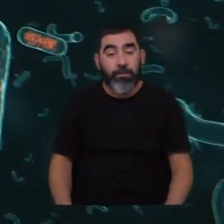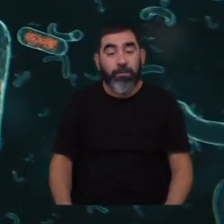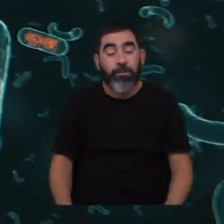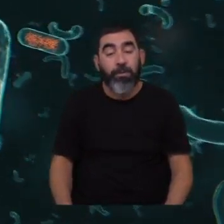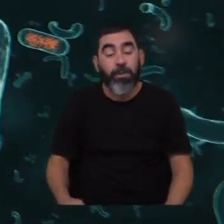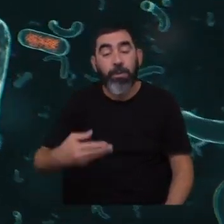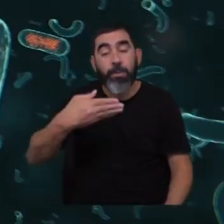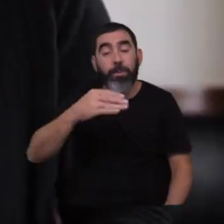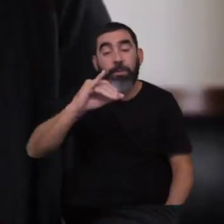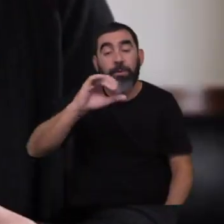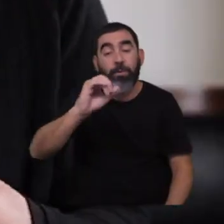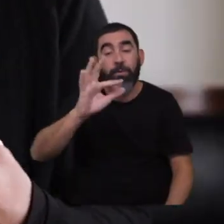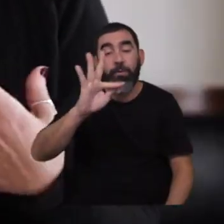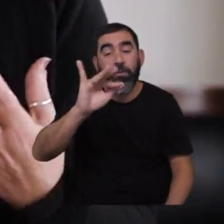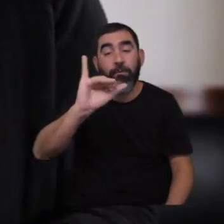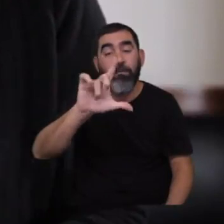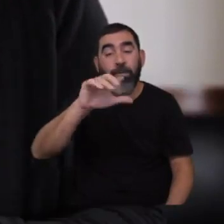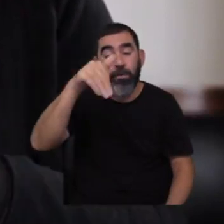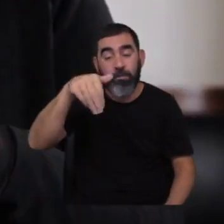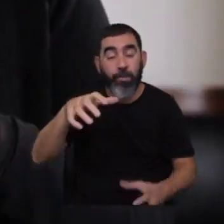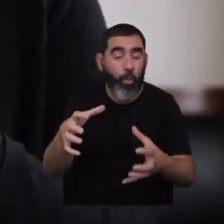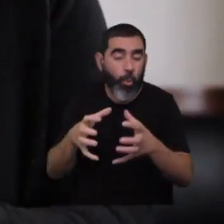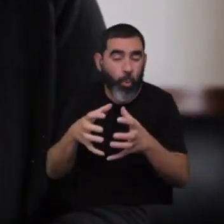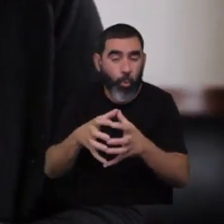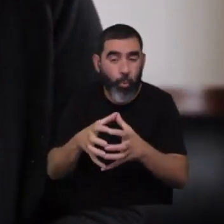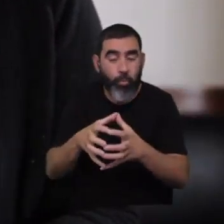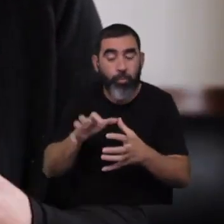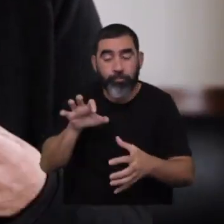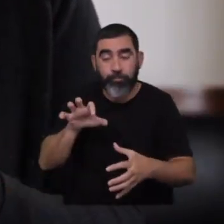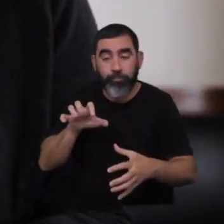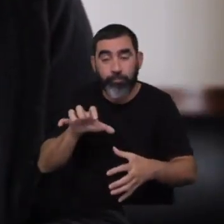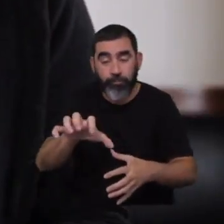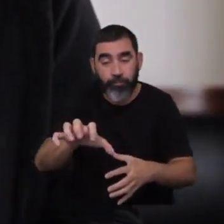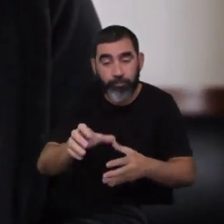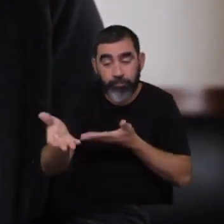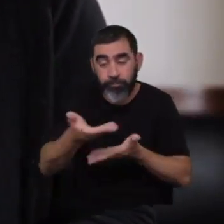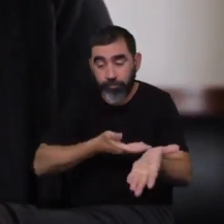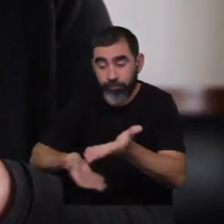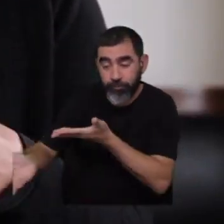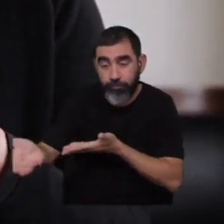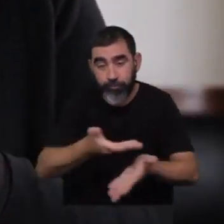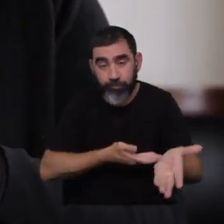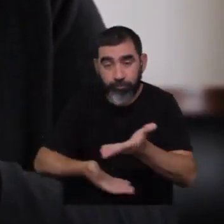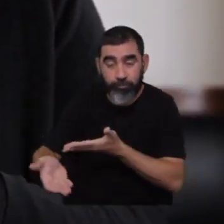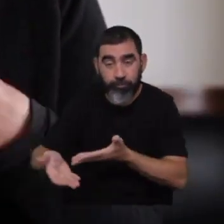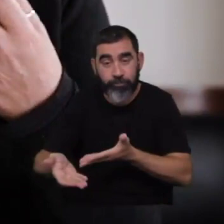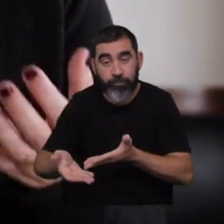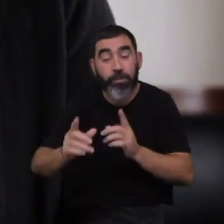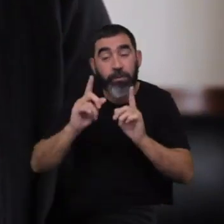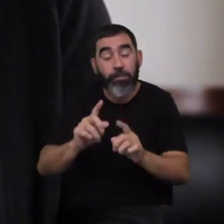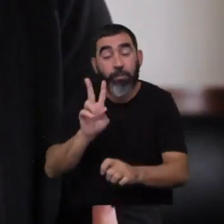Los biofilms son estas comunidades en donde encontramos microorganismos que interactúan entre sí, que se encuentran a su